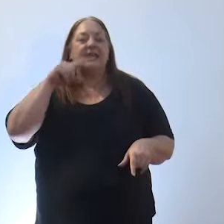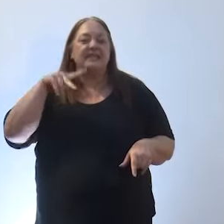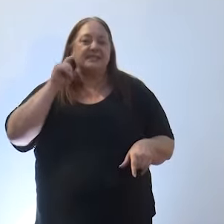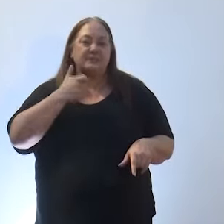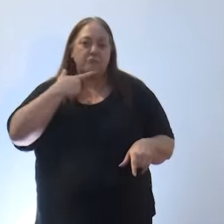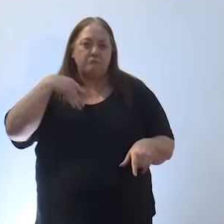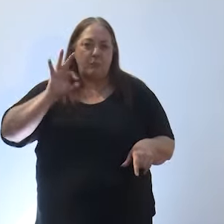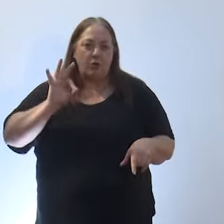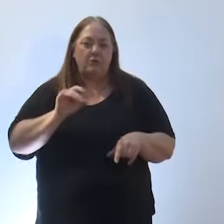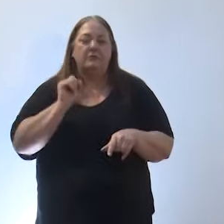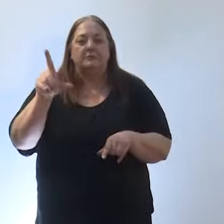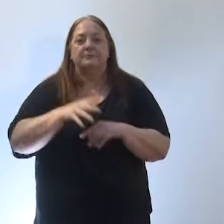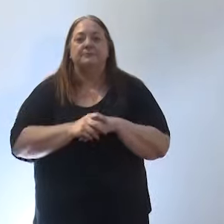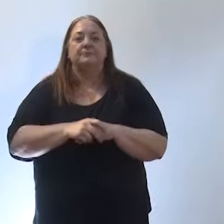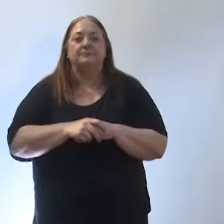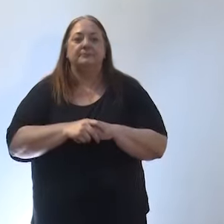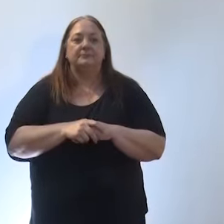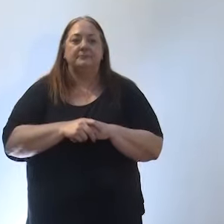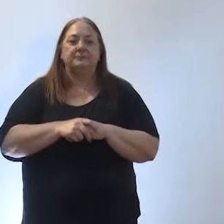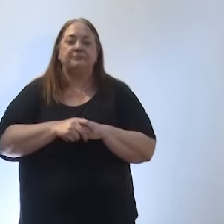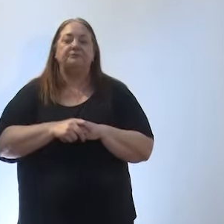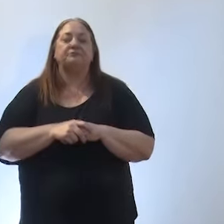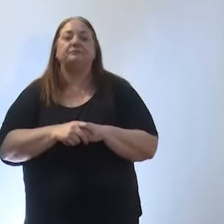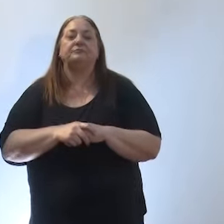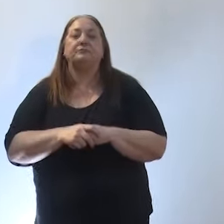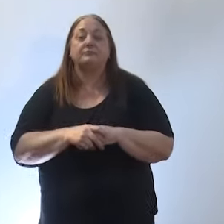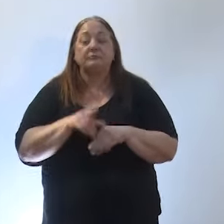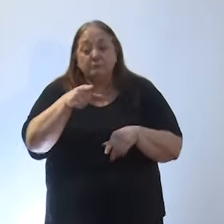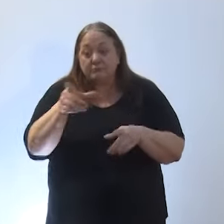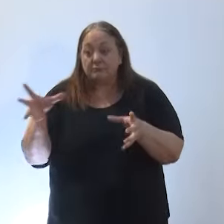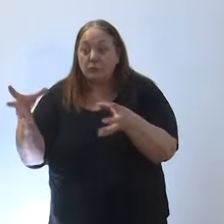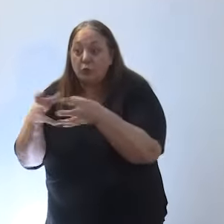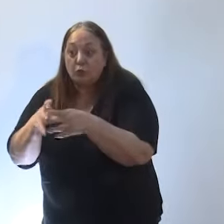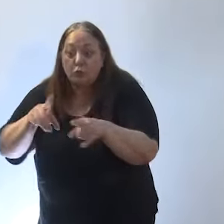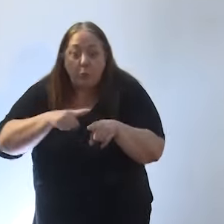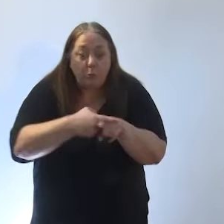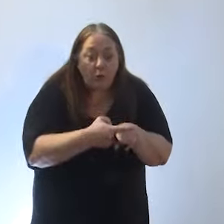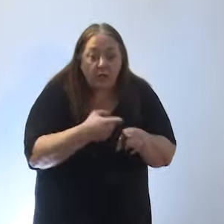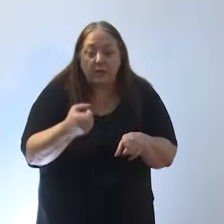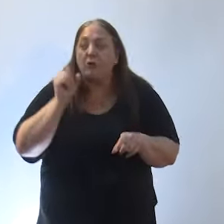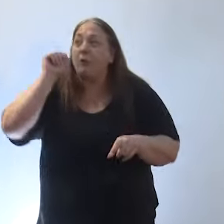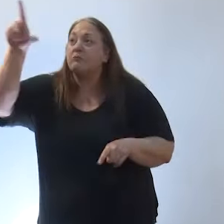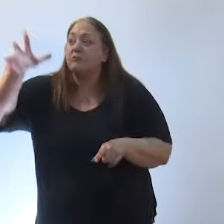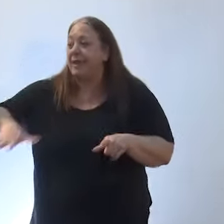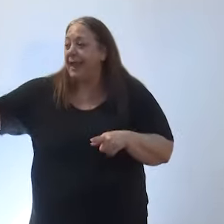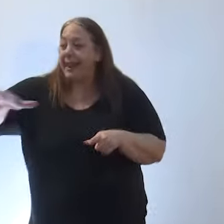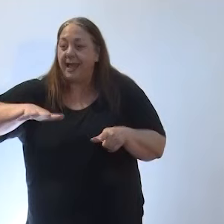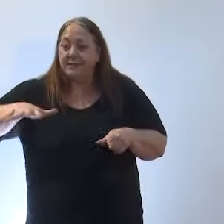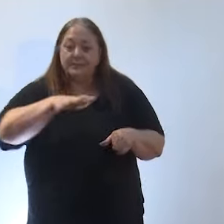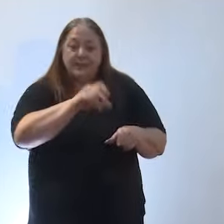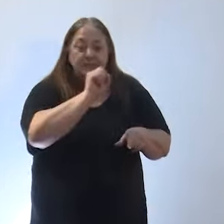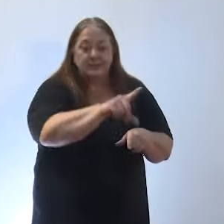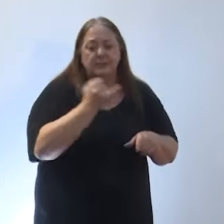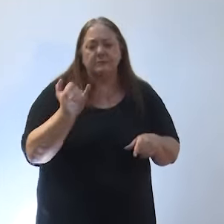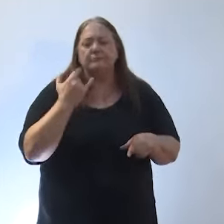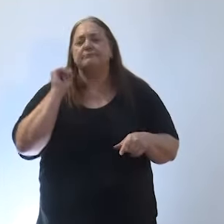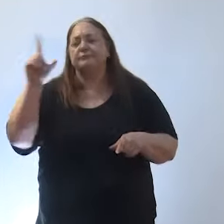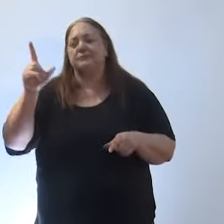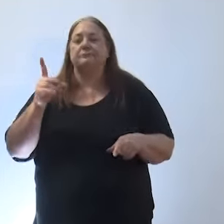del PT brasileño un grupo político que con cierta independencia de las clases intenta empujar La burguesía